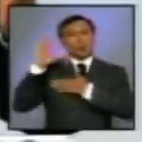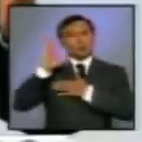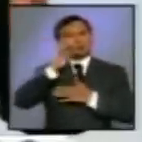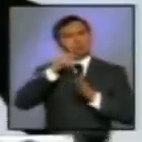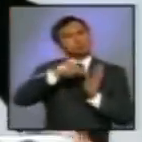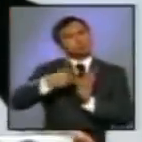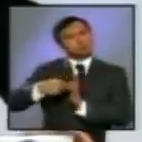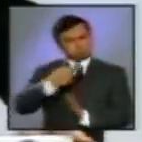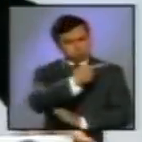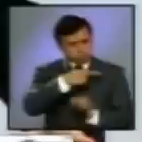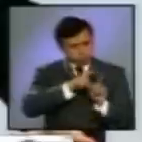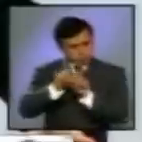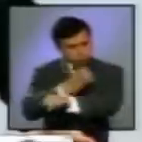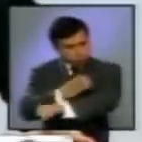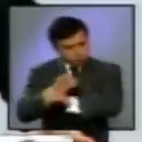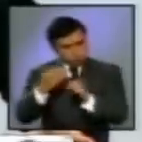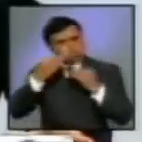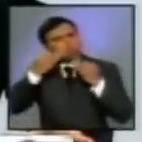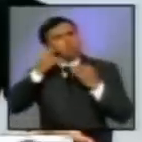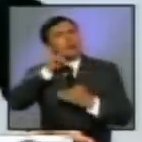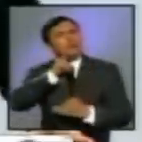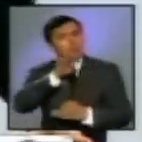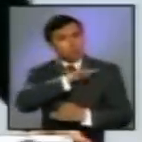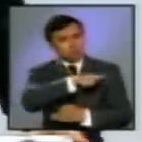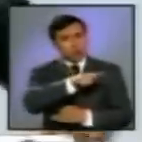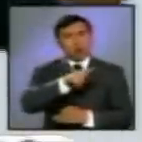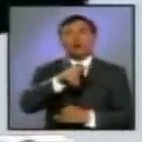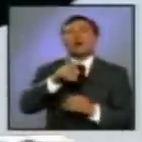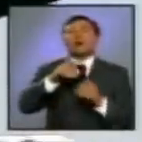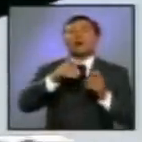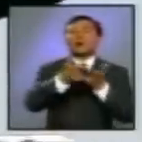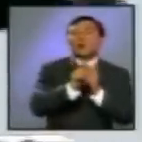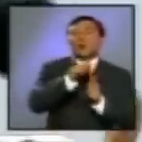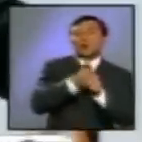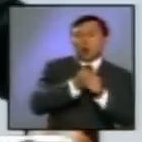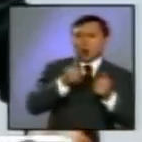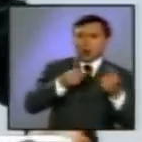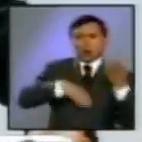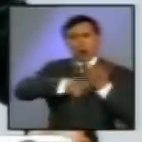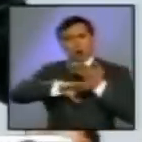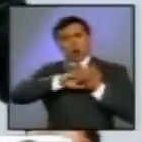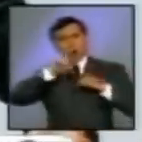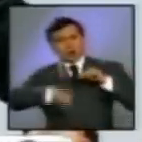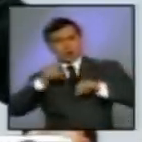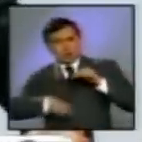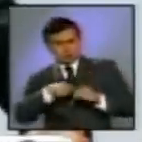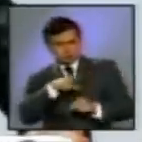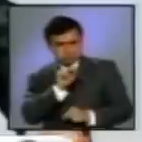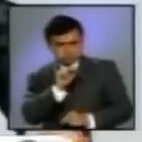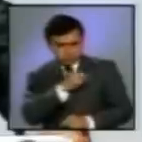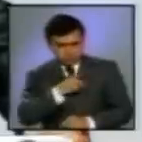viene haciendo y que usted señala que no es tema suyo, sino de su partido. Al señor López Obrador, que habla